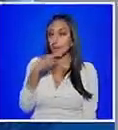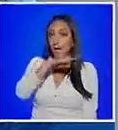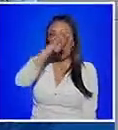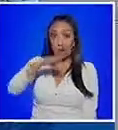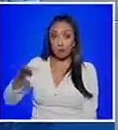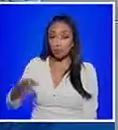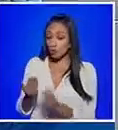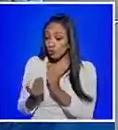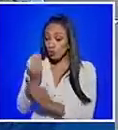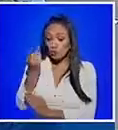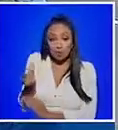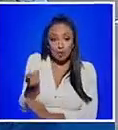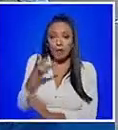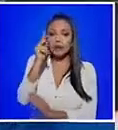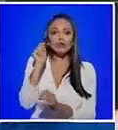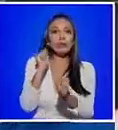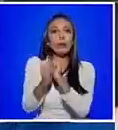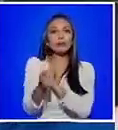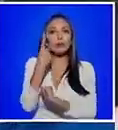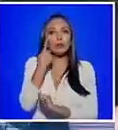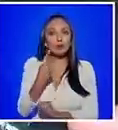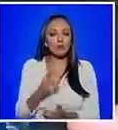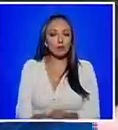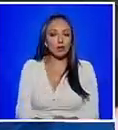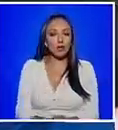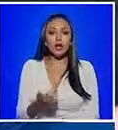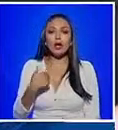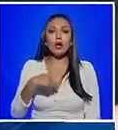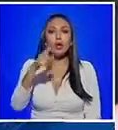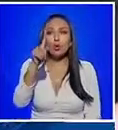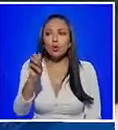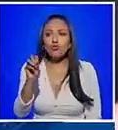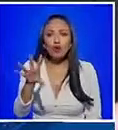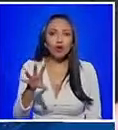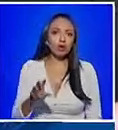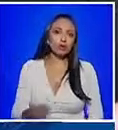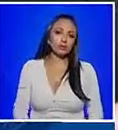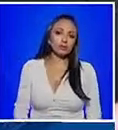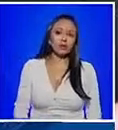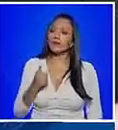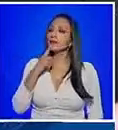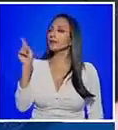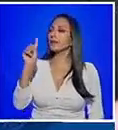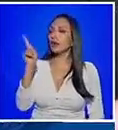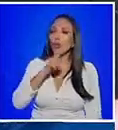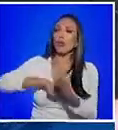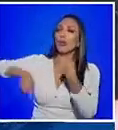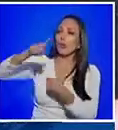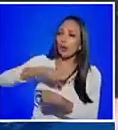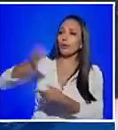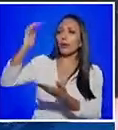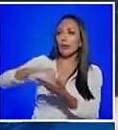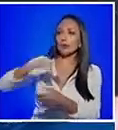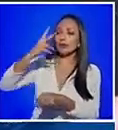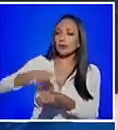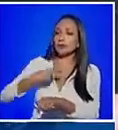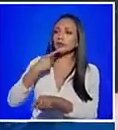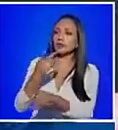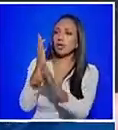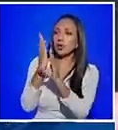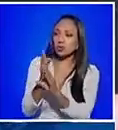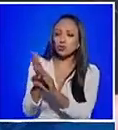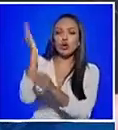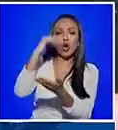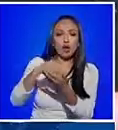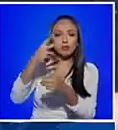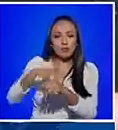ser nueva, no pasó la prueba. Por un simple foco no pasé y me dicen que tengo que volver a pasar la revisión y que coge